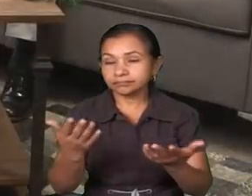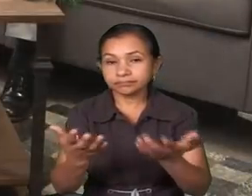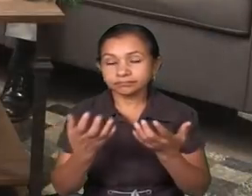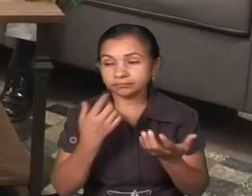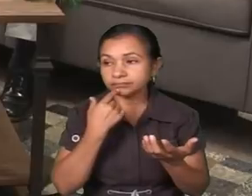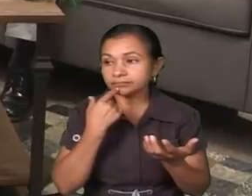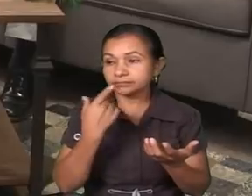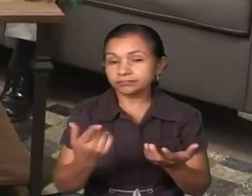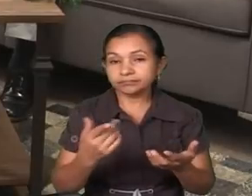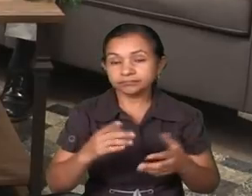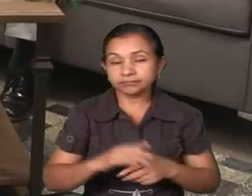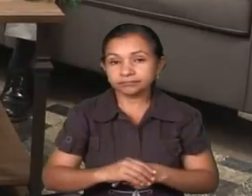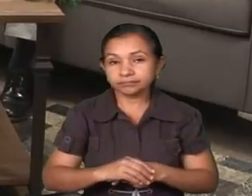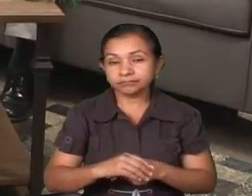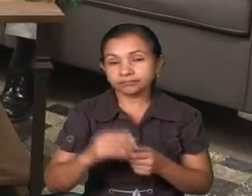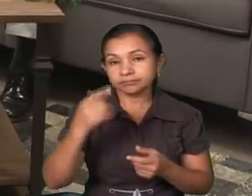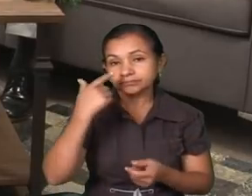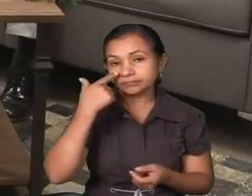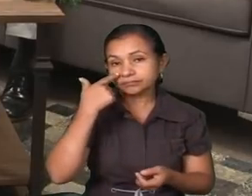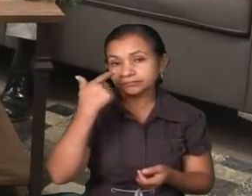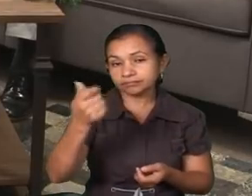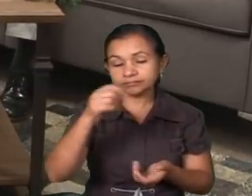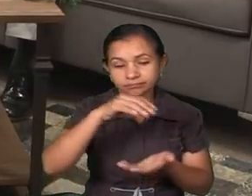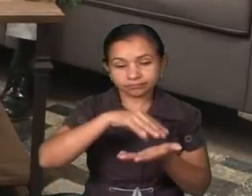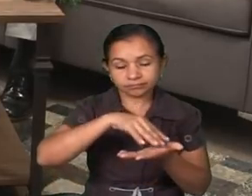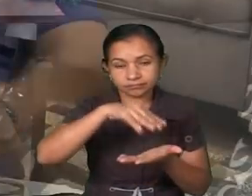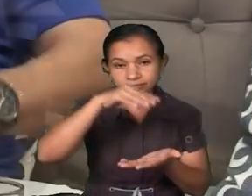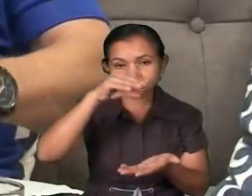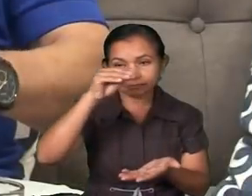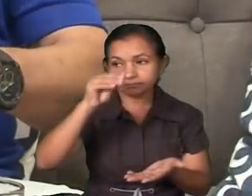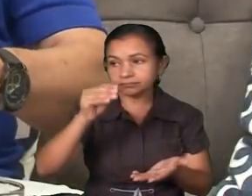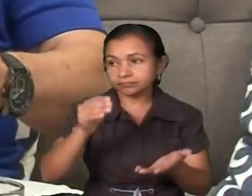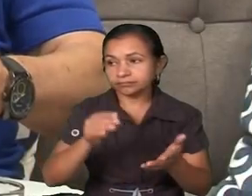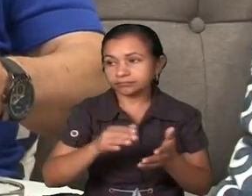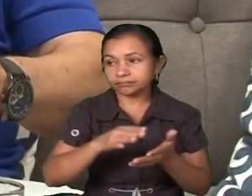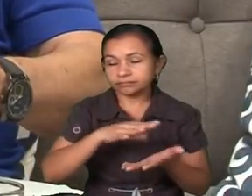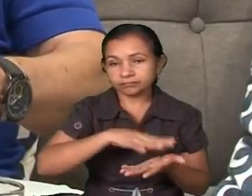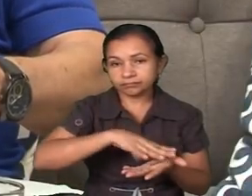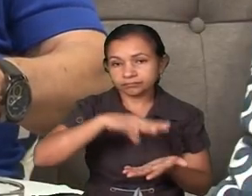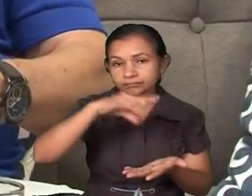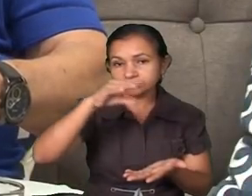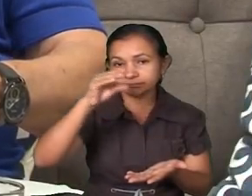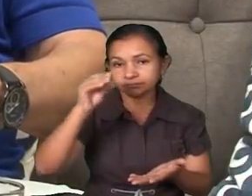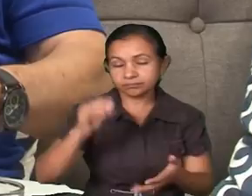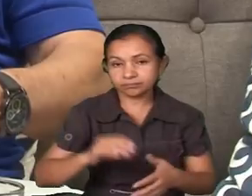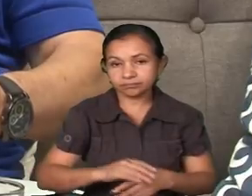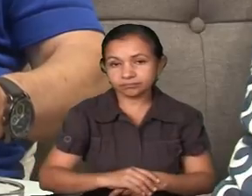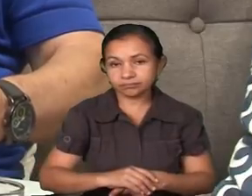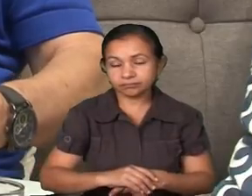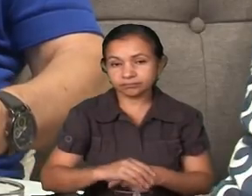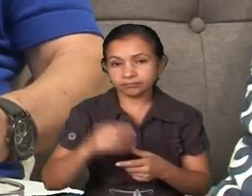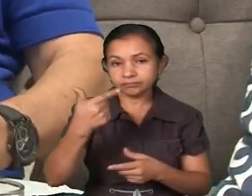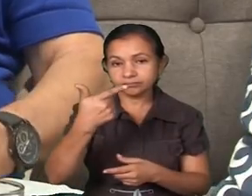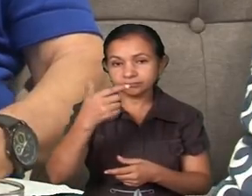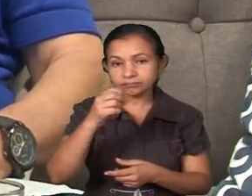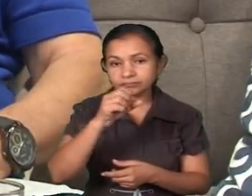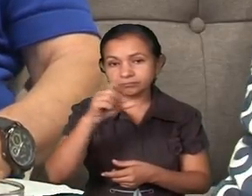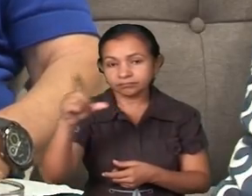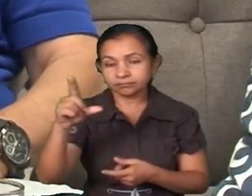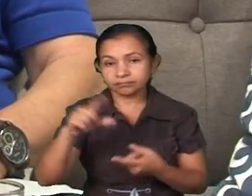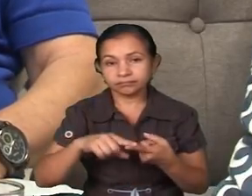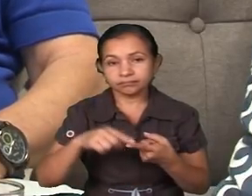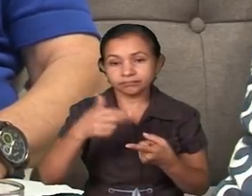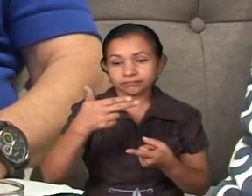es que yo he conocido Francia, la gran France de De Gaulle, Charles De